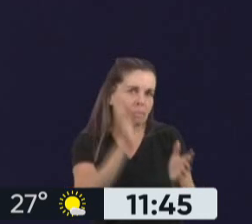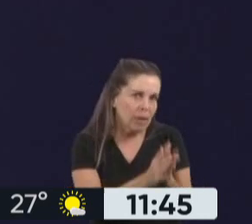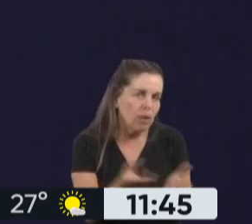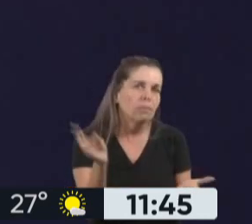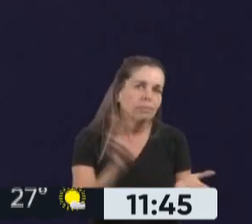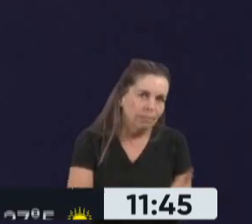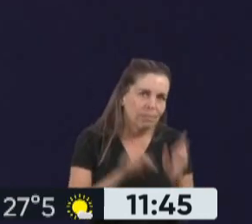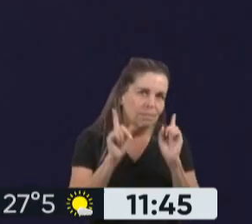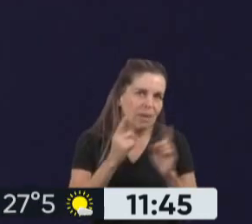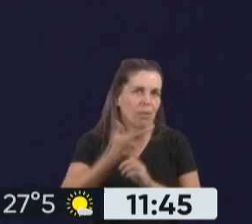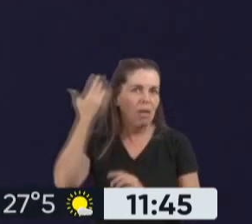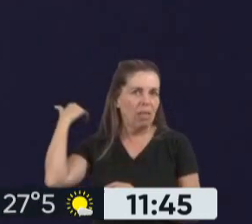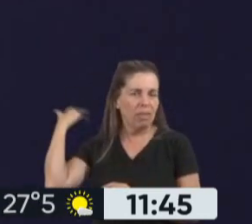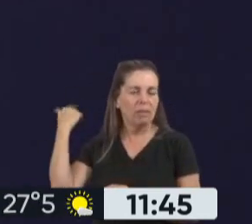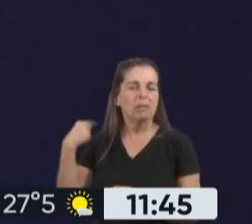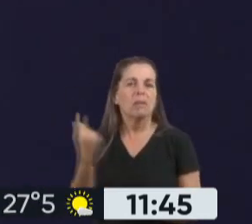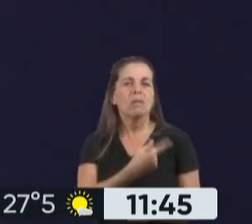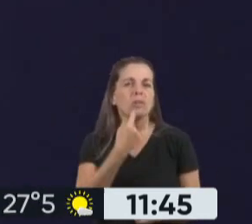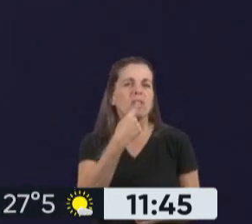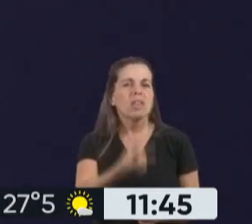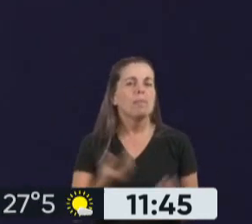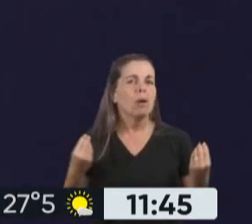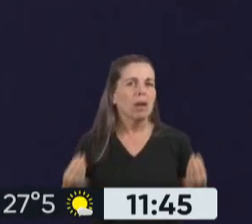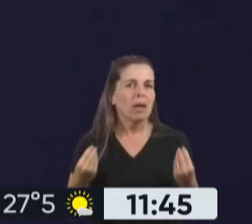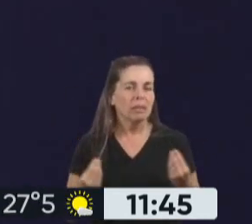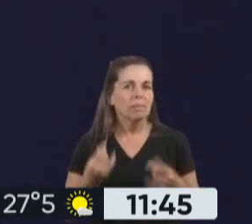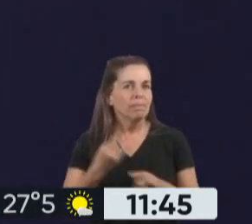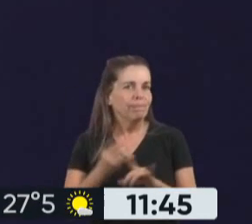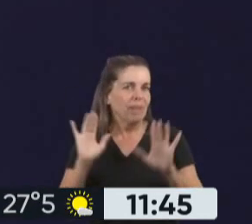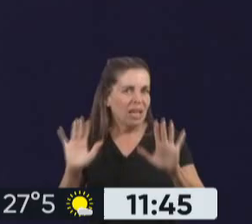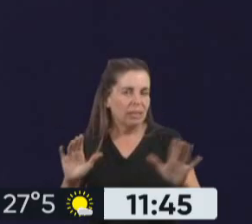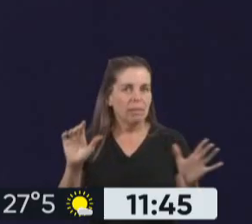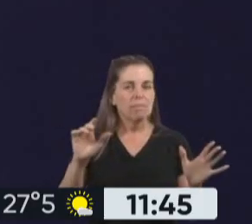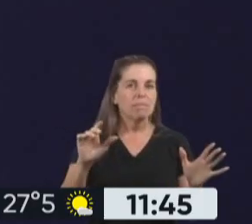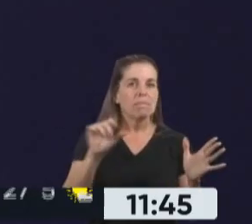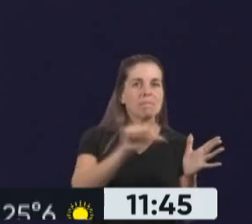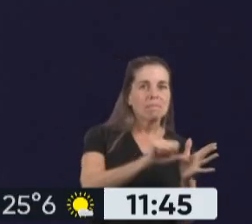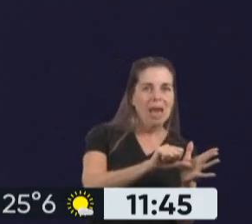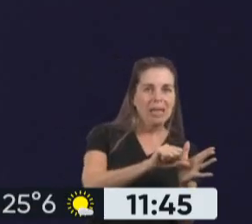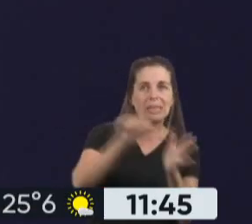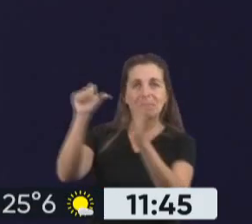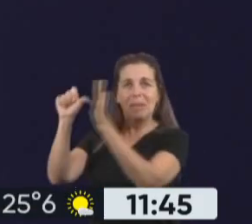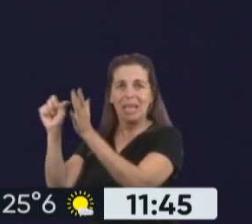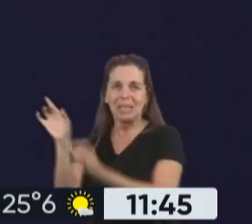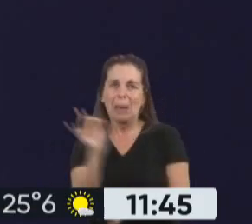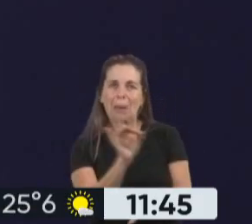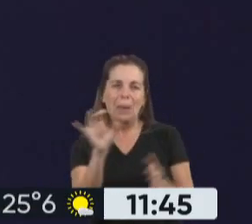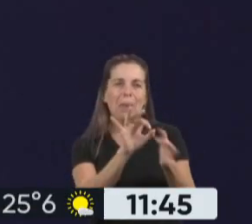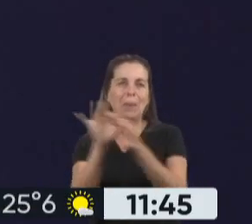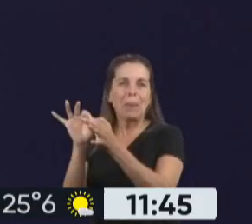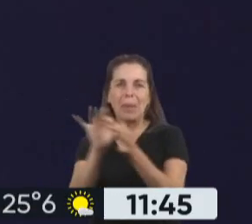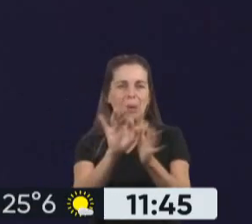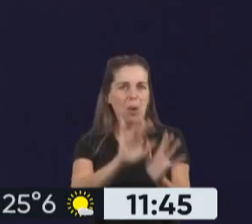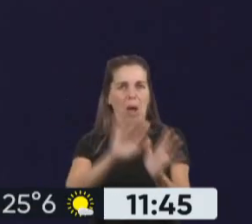las palabras de aquel momento, ¿no? Siempre entendemos que las relaciones entre los pueblos están por encima de cualquier diferencia que pueda haber entre